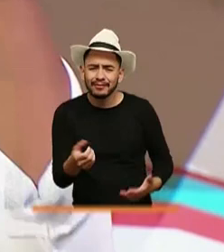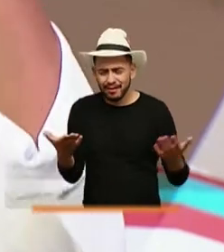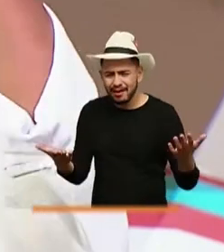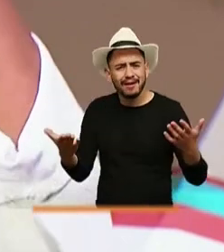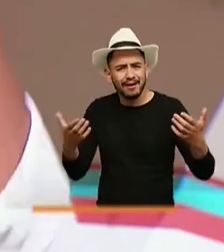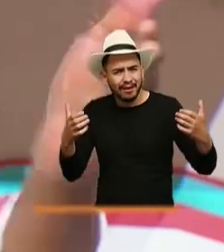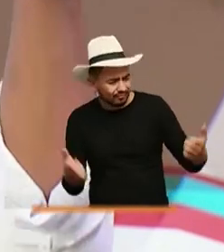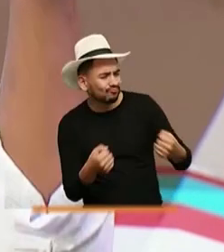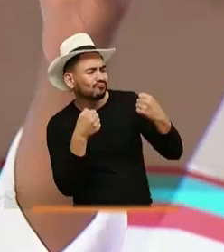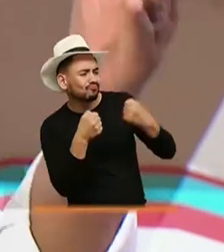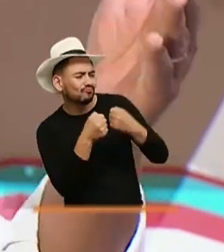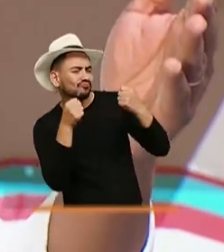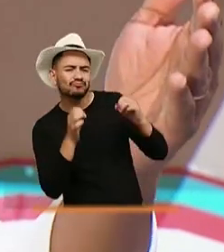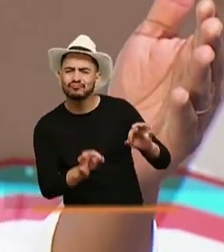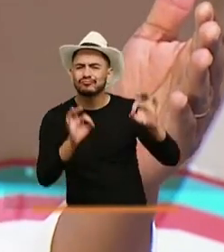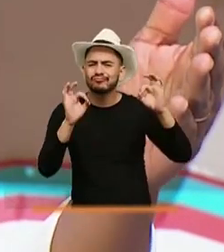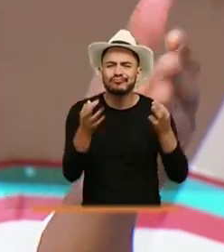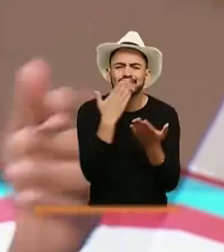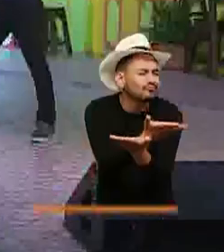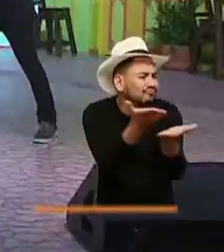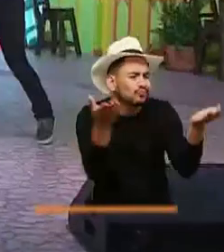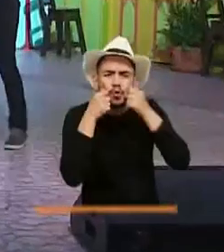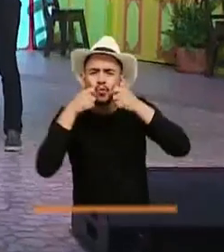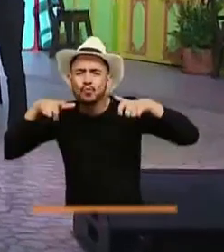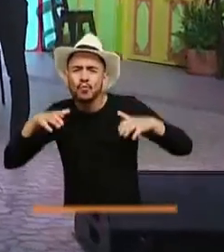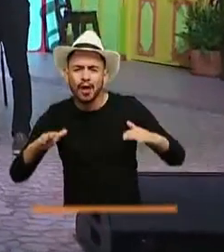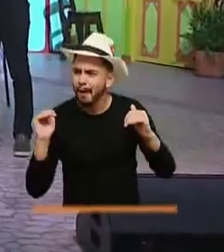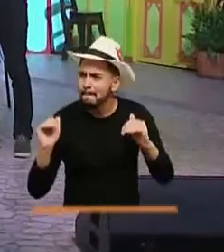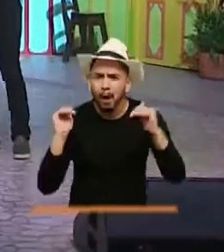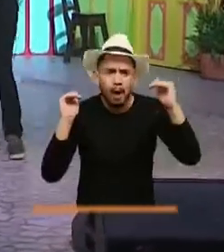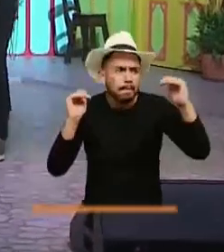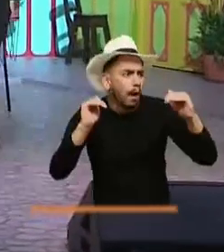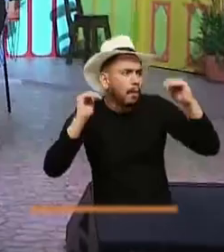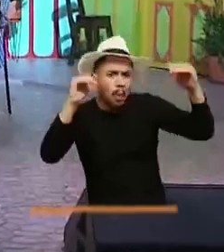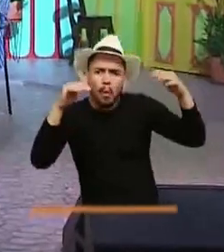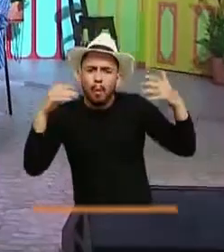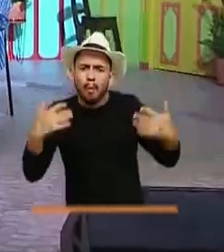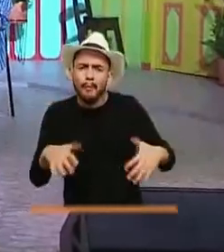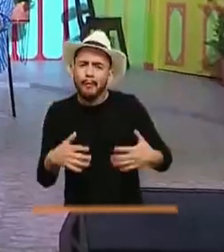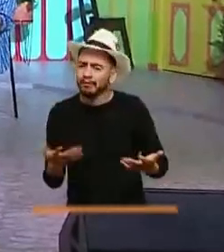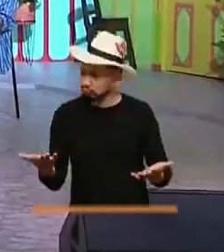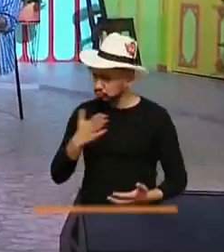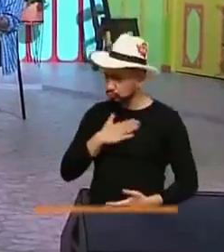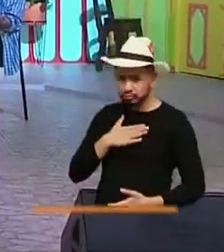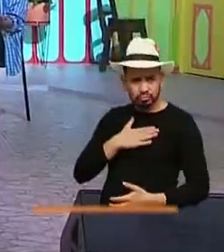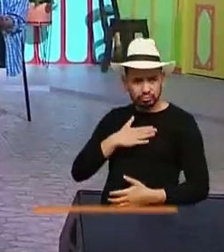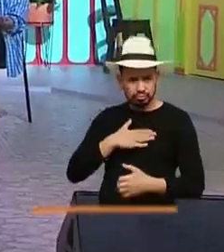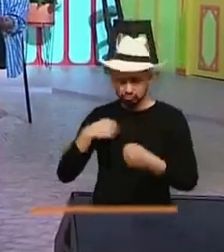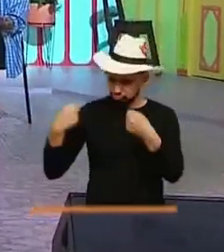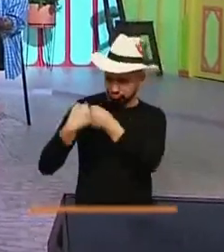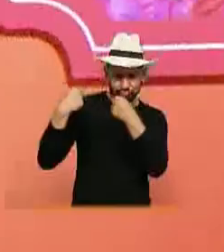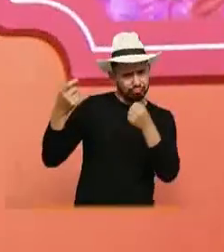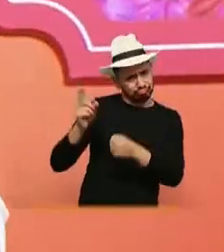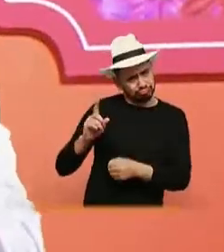ejemplo por un mundo más humano. Yo no se la puedo dar, un